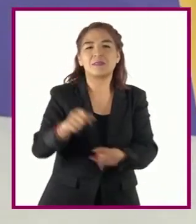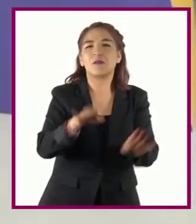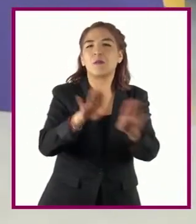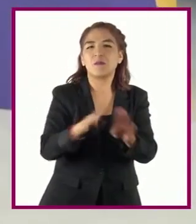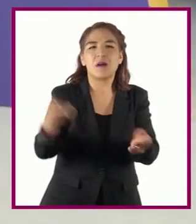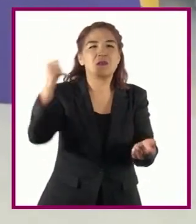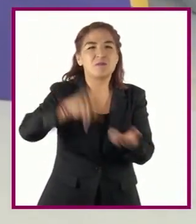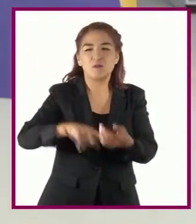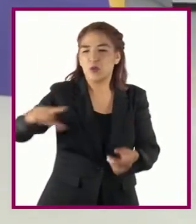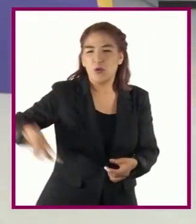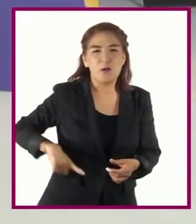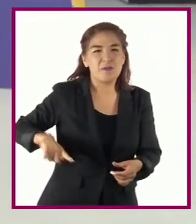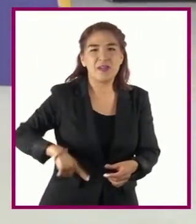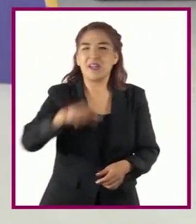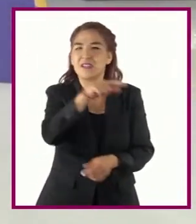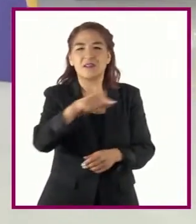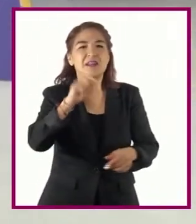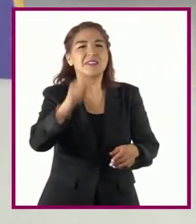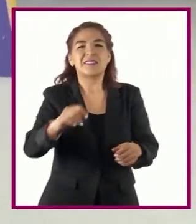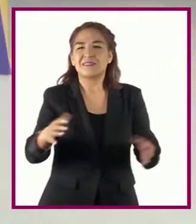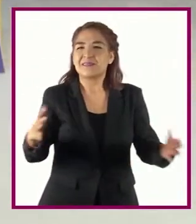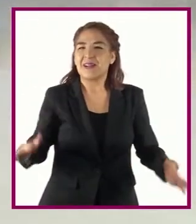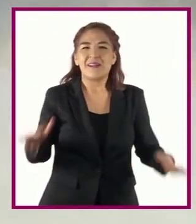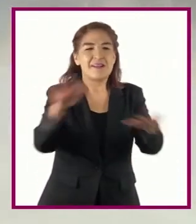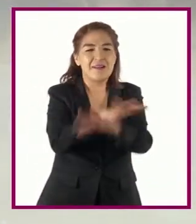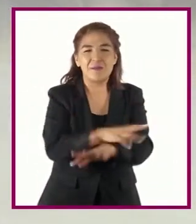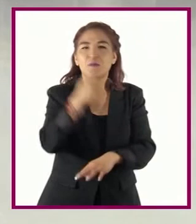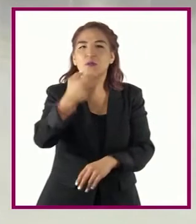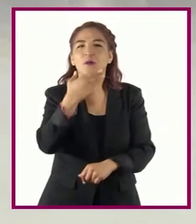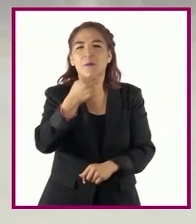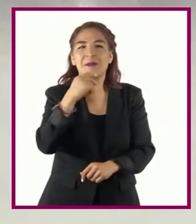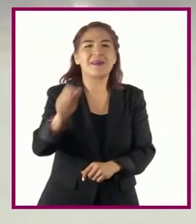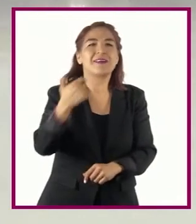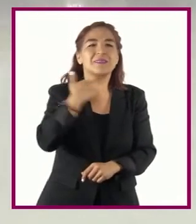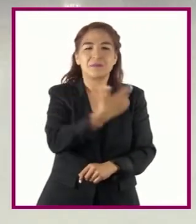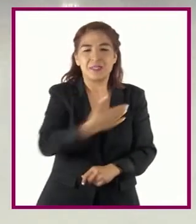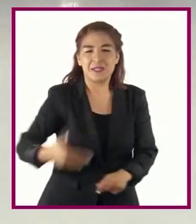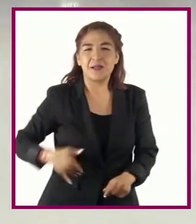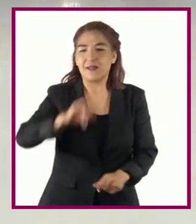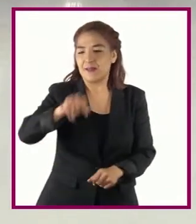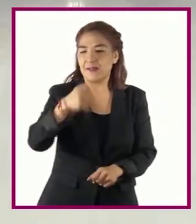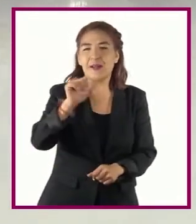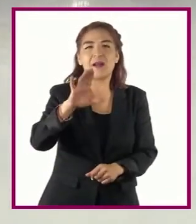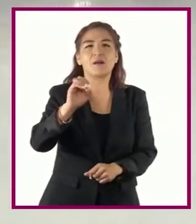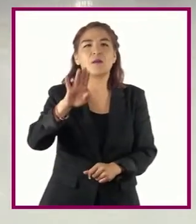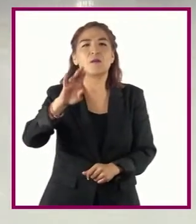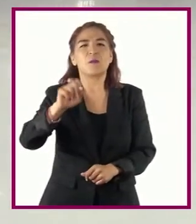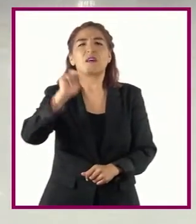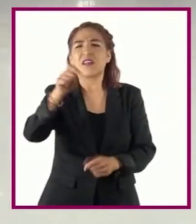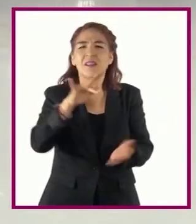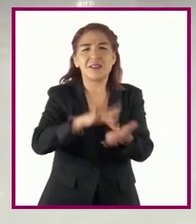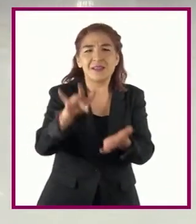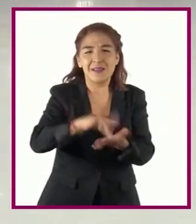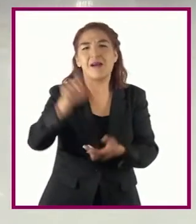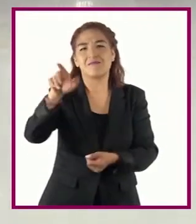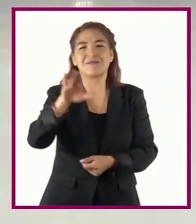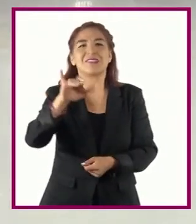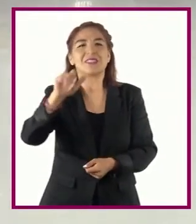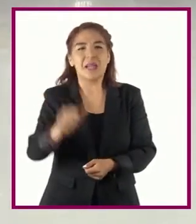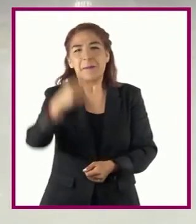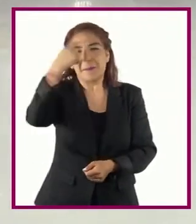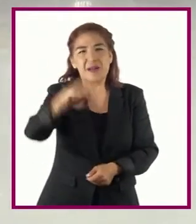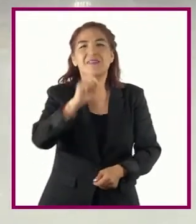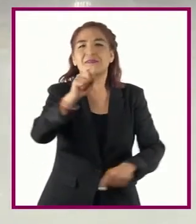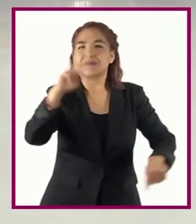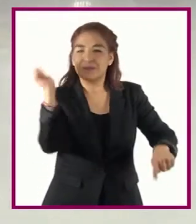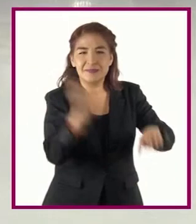que depuso al presidente Jacobo Arbenz. Este hecho fue apoyado por la Agencia Central de Inteligencia, bajo el argumento de combatir